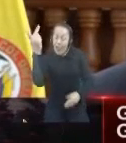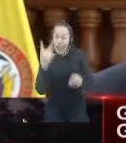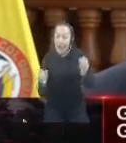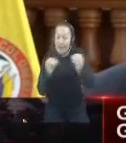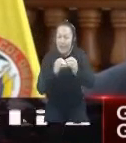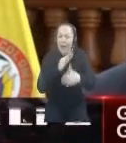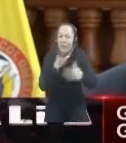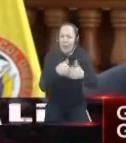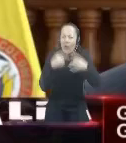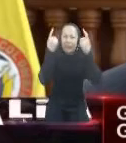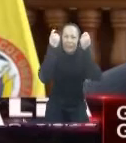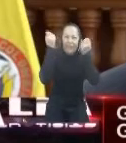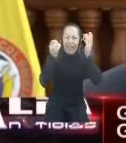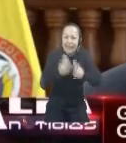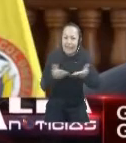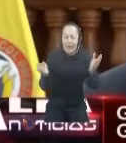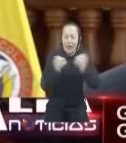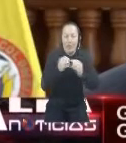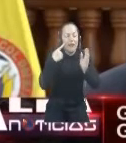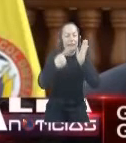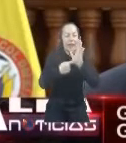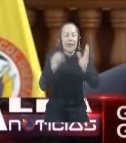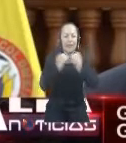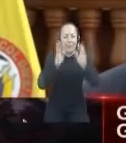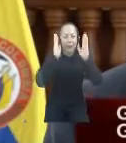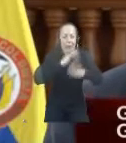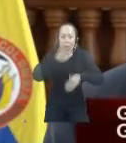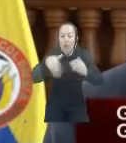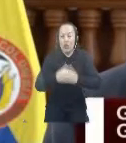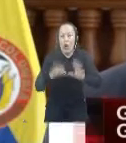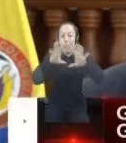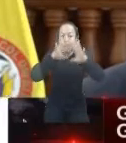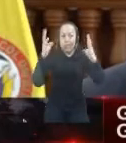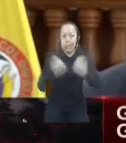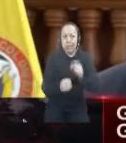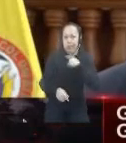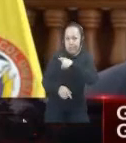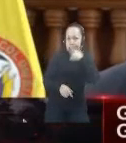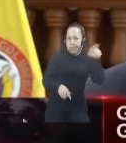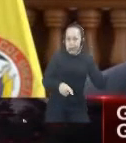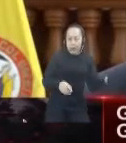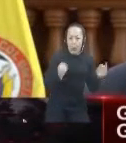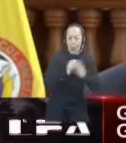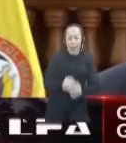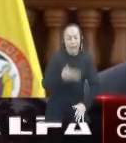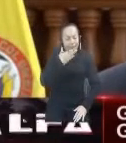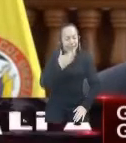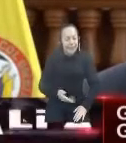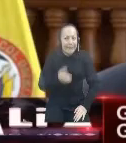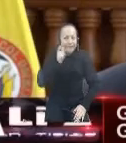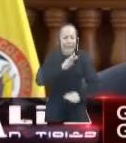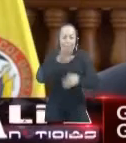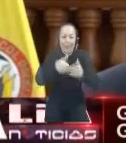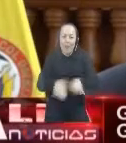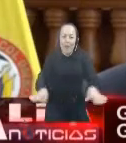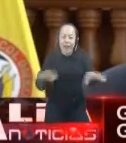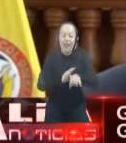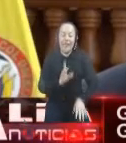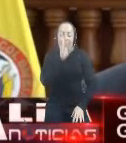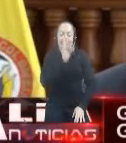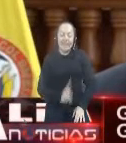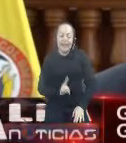tema estratégico que compromete la atención de los estados del mundo. Y qué bueno que en Caldas la Asamblea haya tomado esta